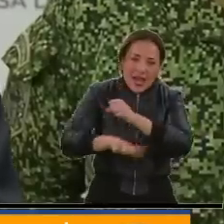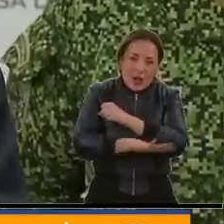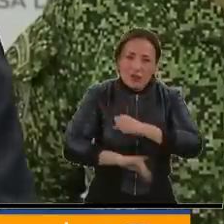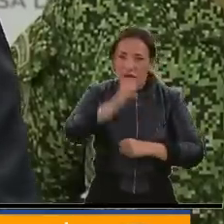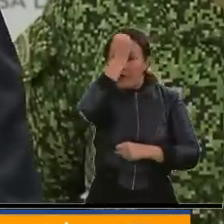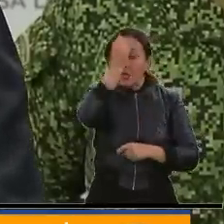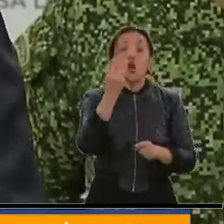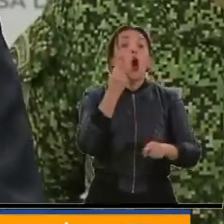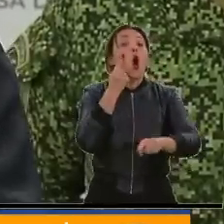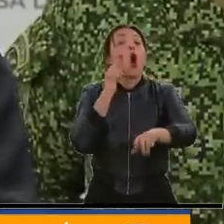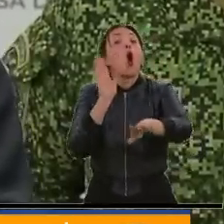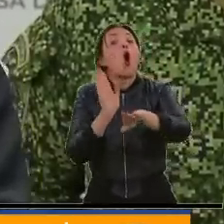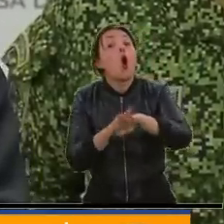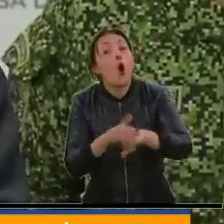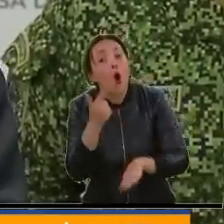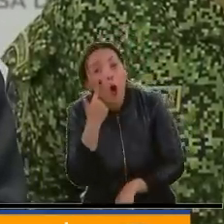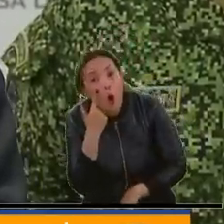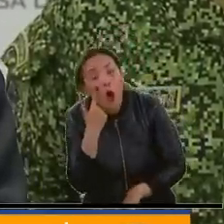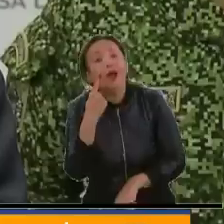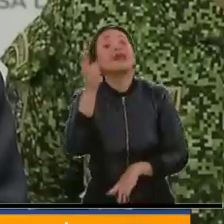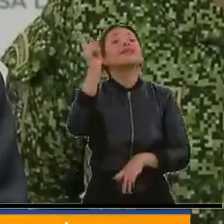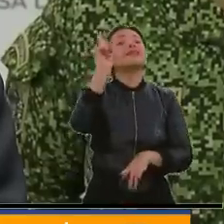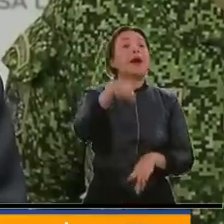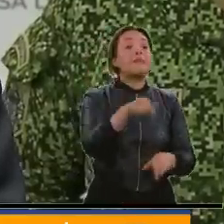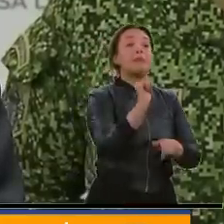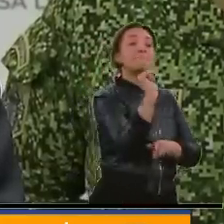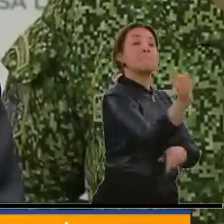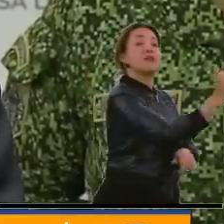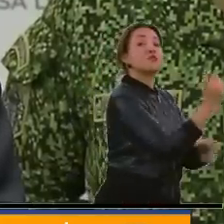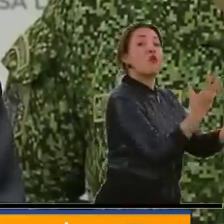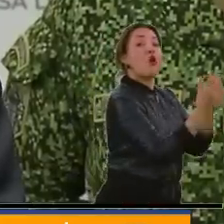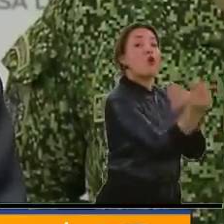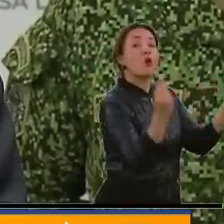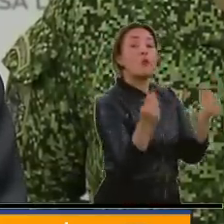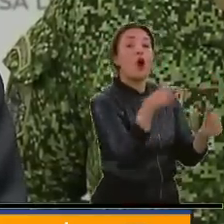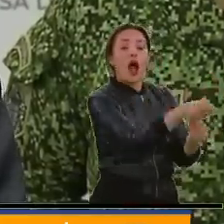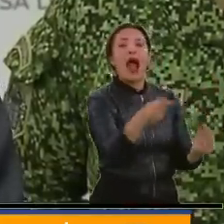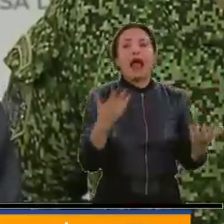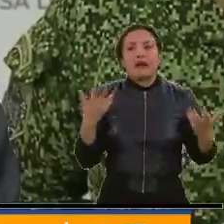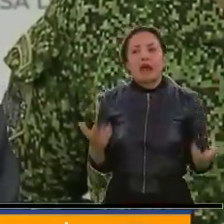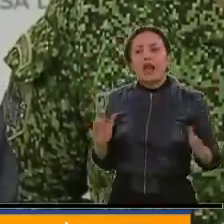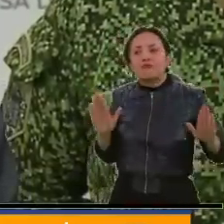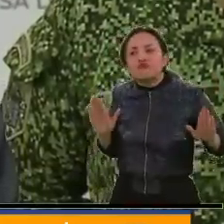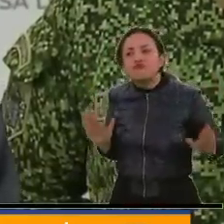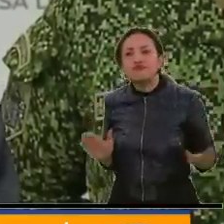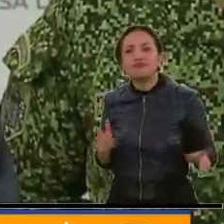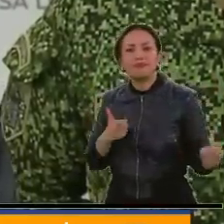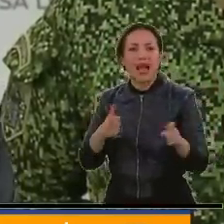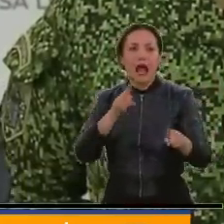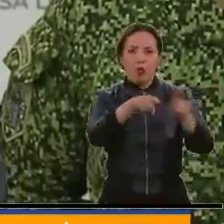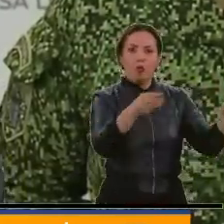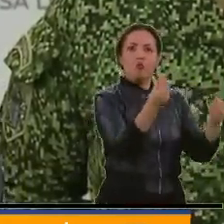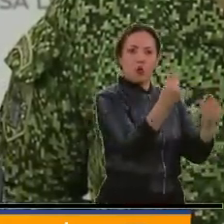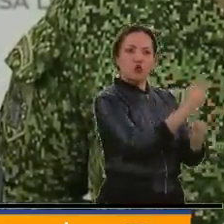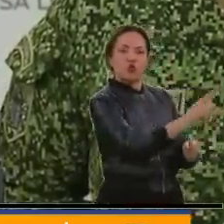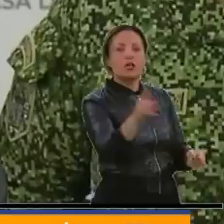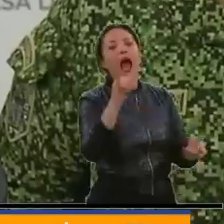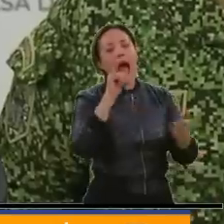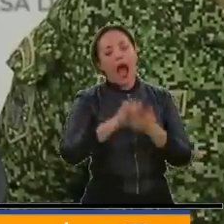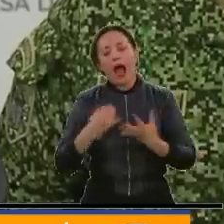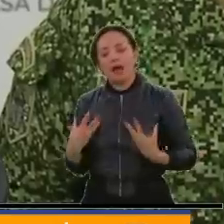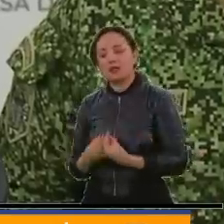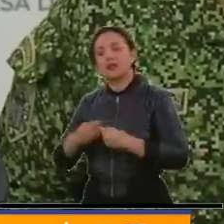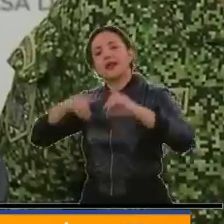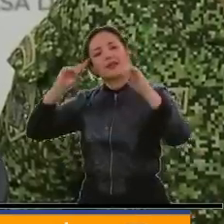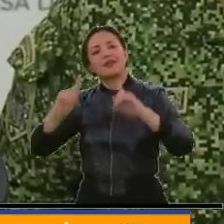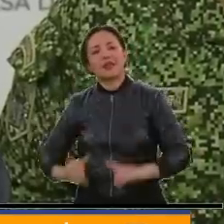ojo, con fundamento también en las declaraciones unilaterales de cese al fuego que hicieron buena parte de ellas, tomamos la decisión de